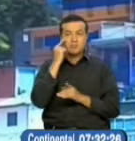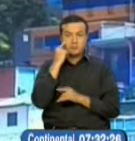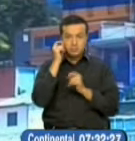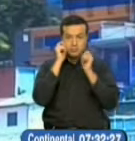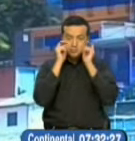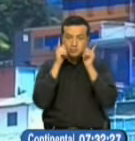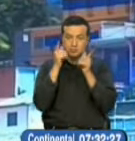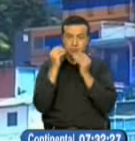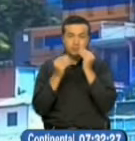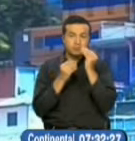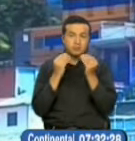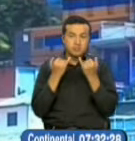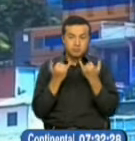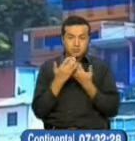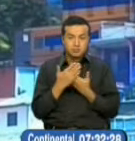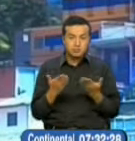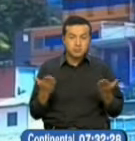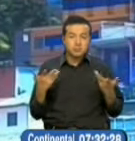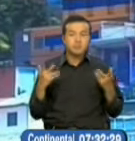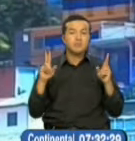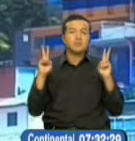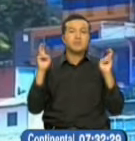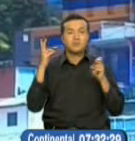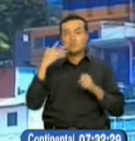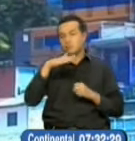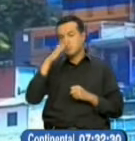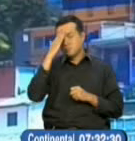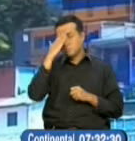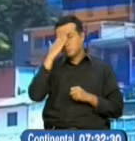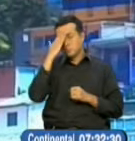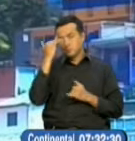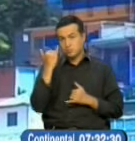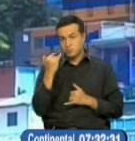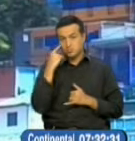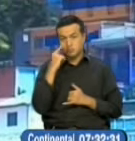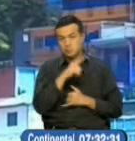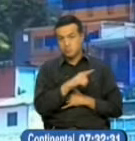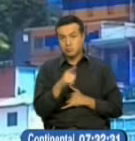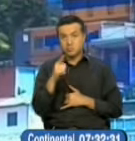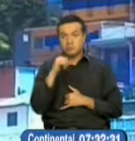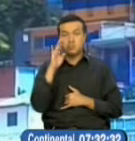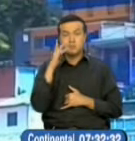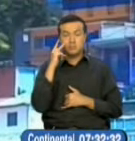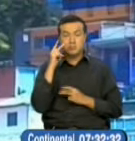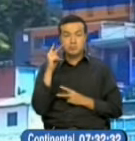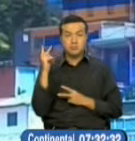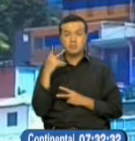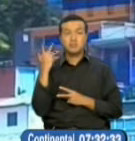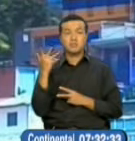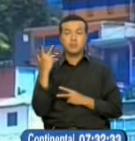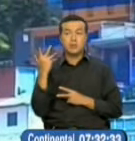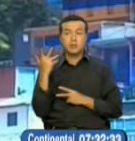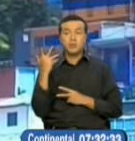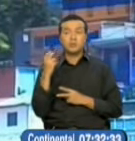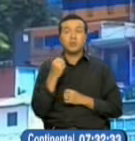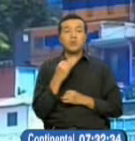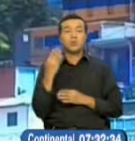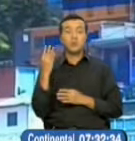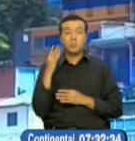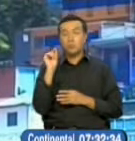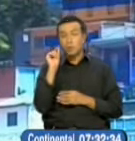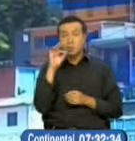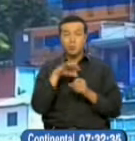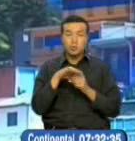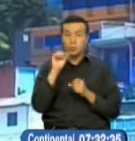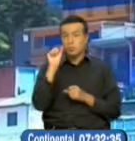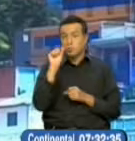vigilante de lo que suceda hoy a efectos de saber si hoy día no hay mayor movimiento en el sentido de que hay pocos votos